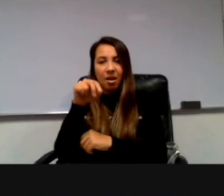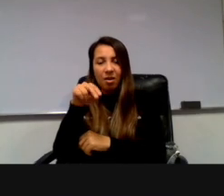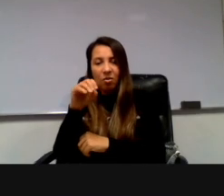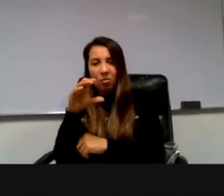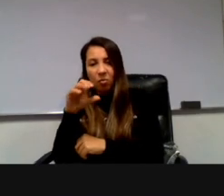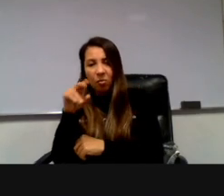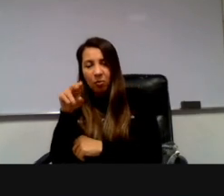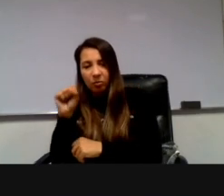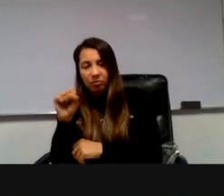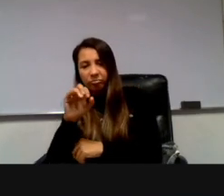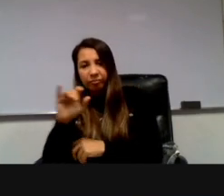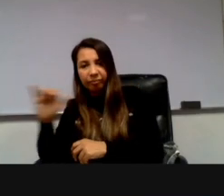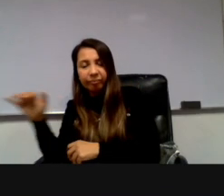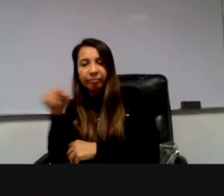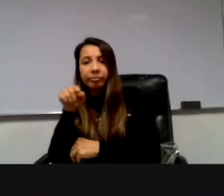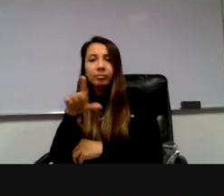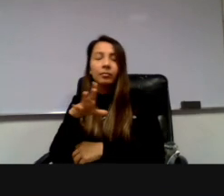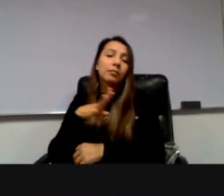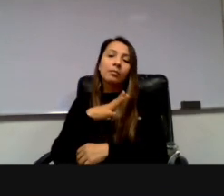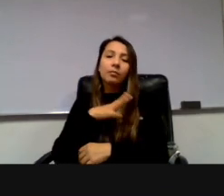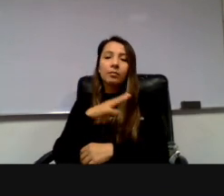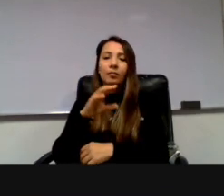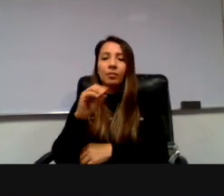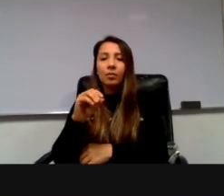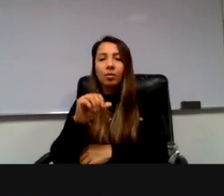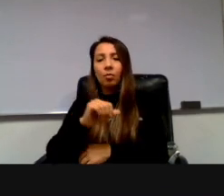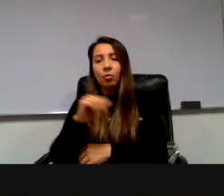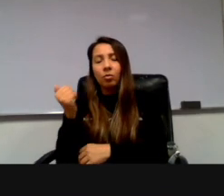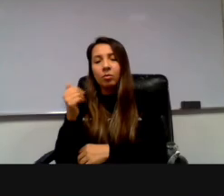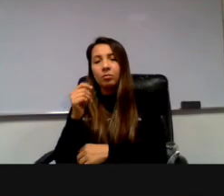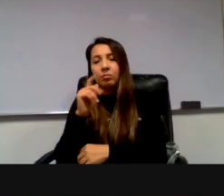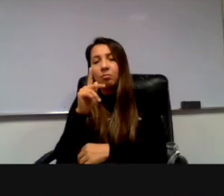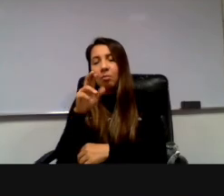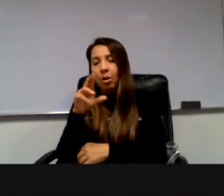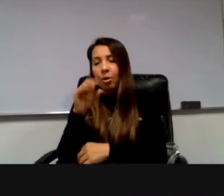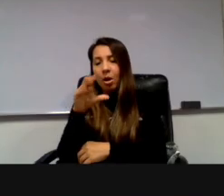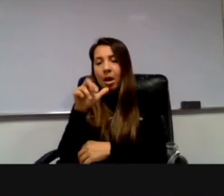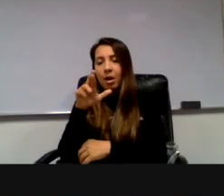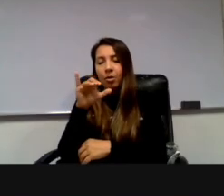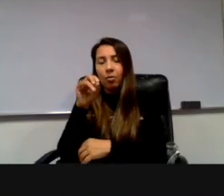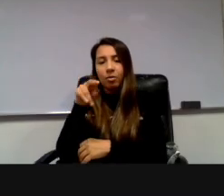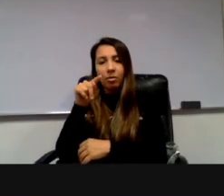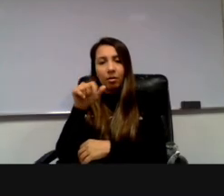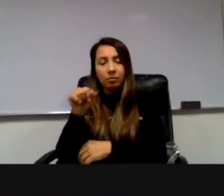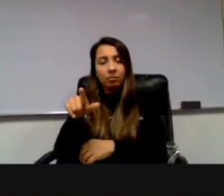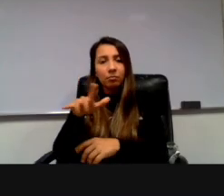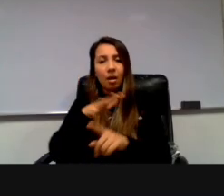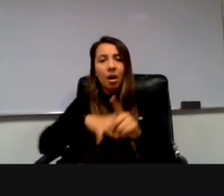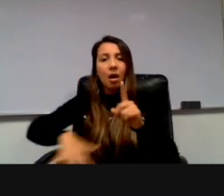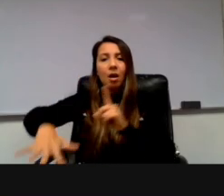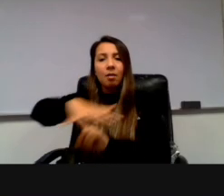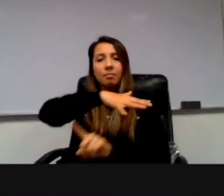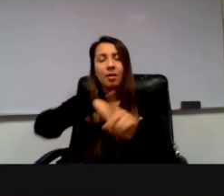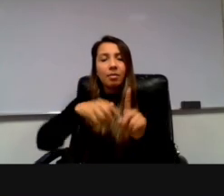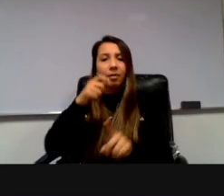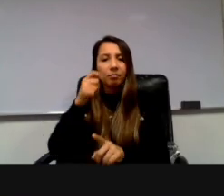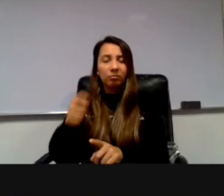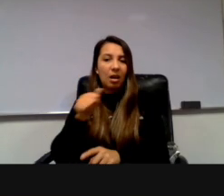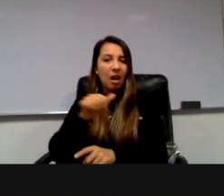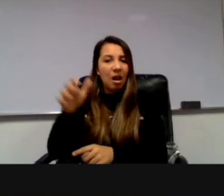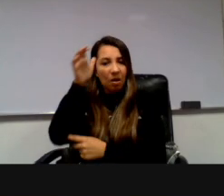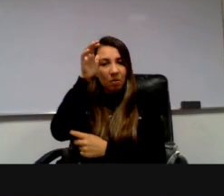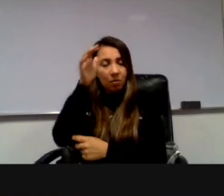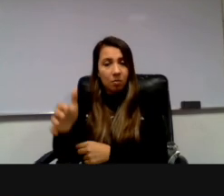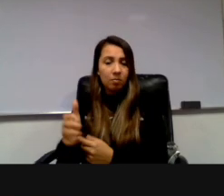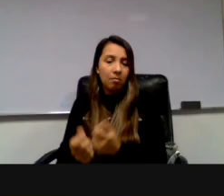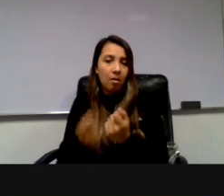o las halobacterias, ¿no? Que son estos procariontes que viven pues en condiciones ambientales extremas,